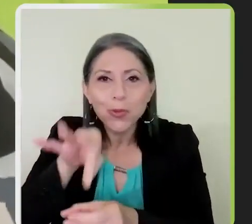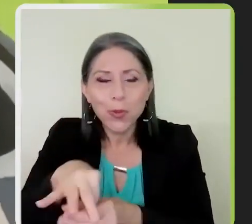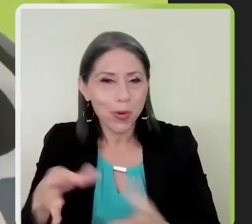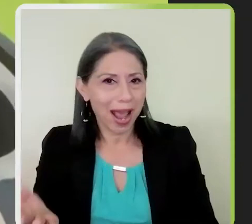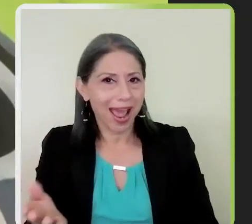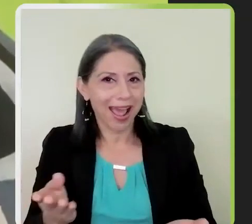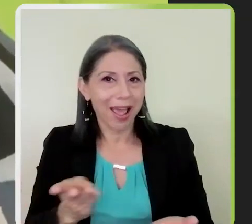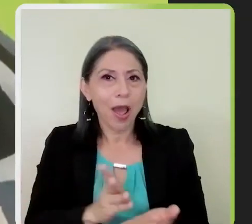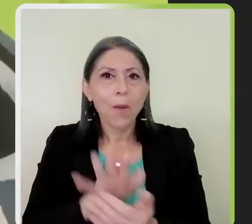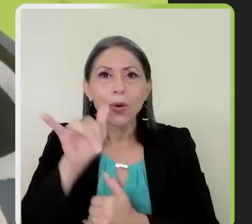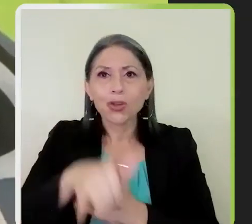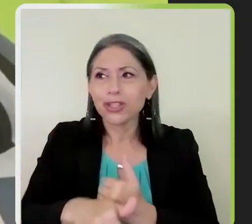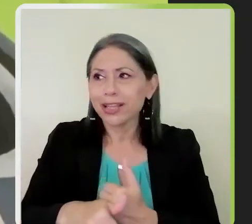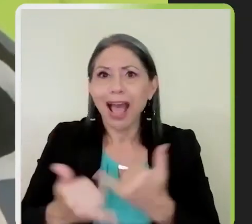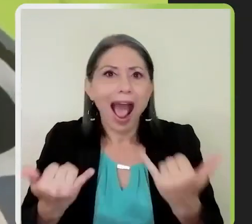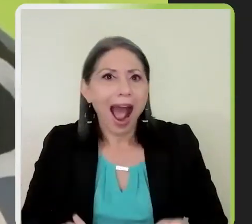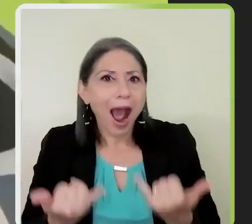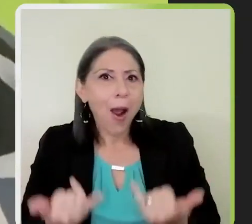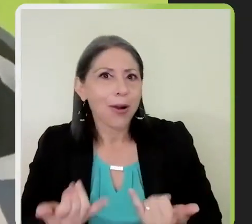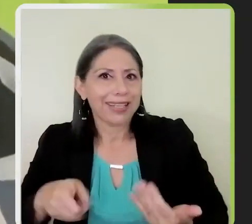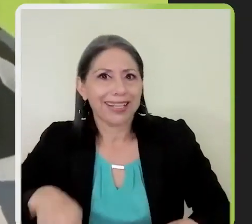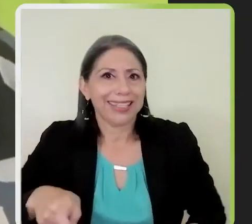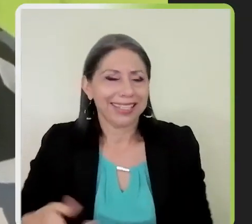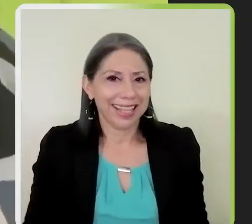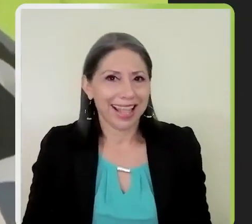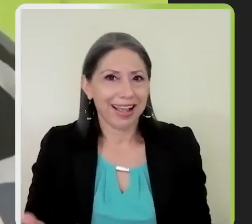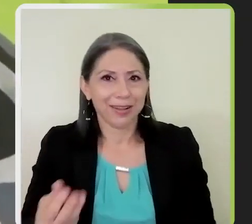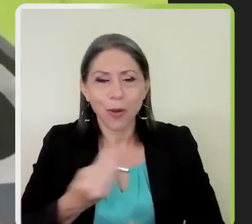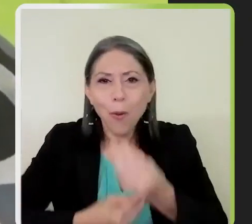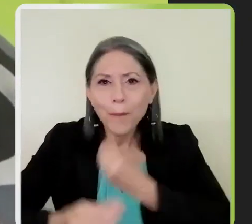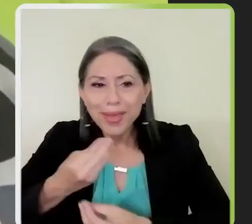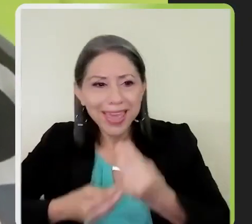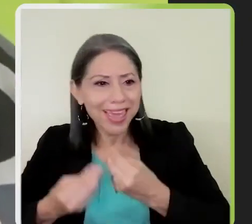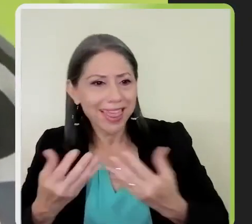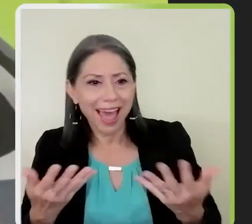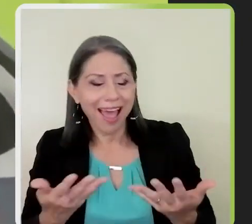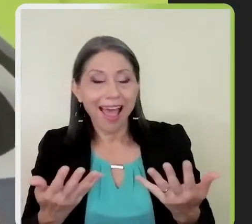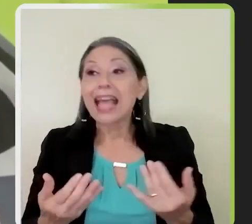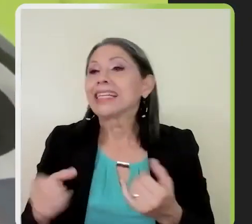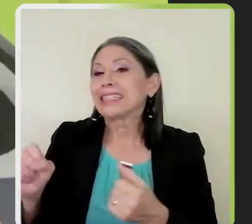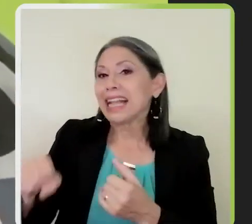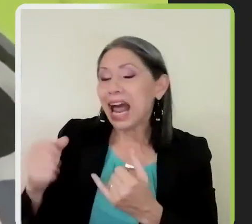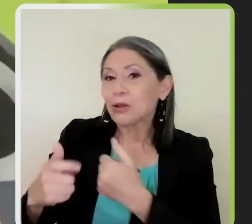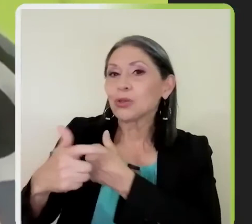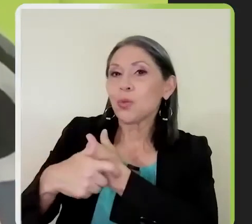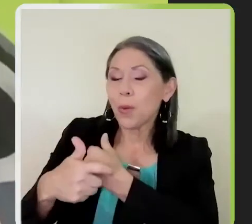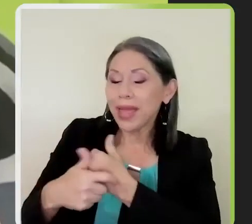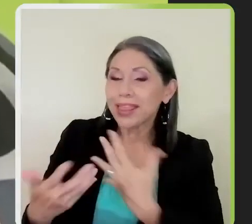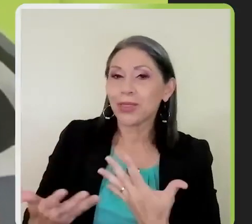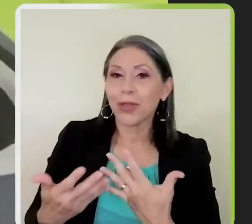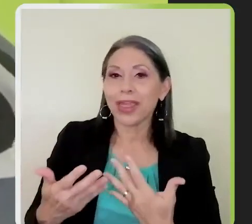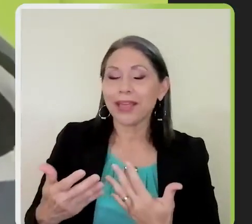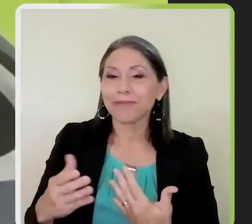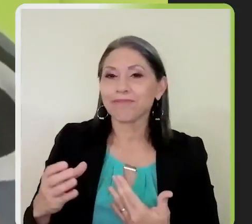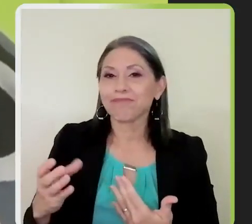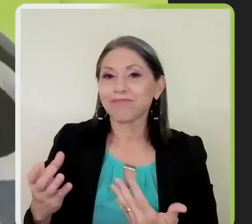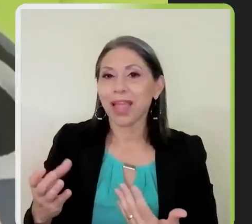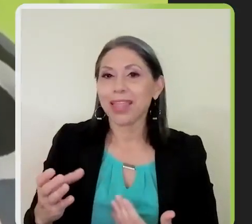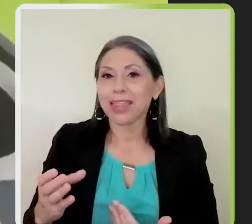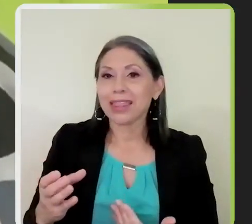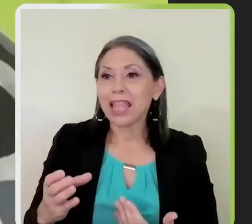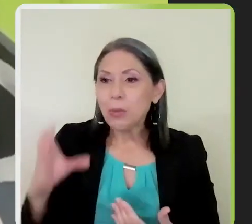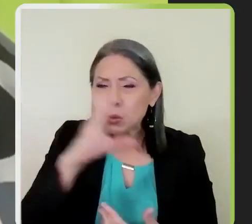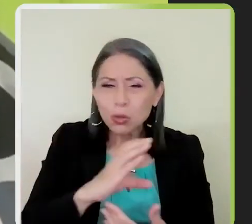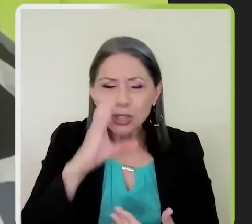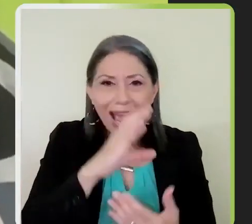agricultura, proyectos de cosas que ahora se necesitan, comida, ¿verdad? Claro, es un momento de de buscar